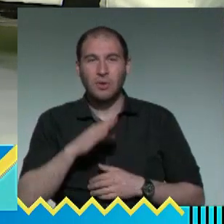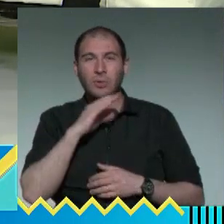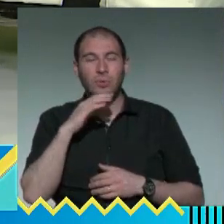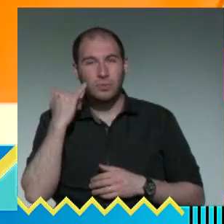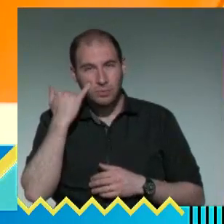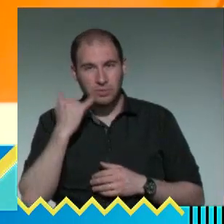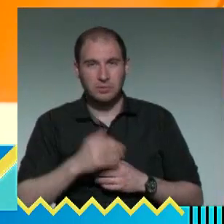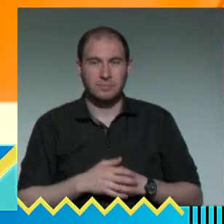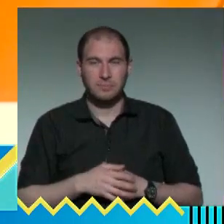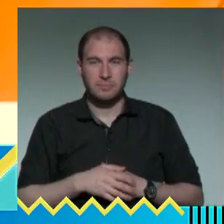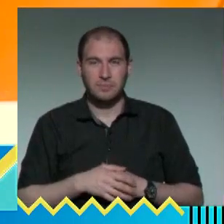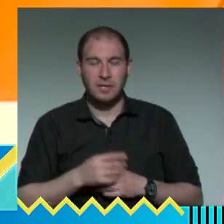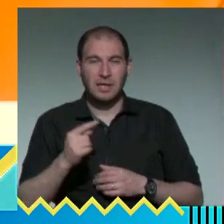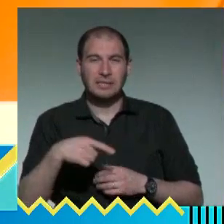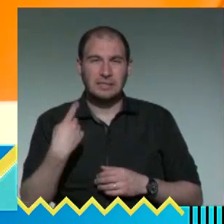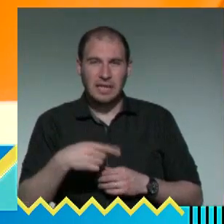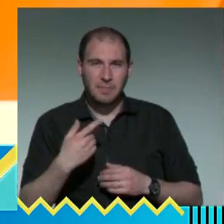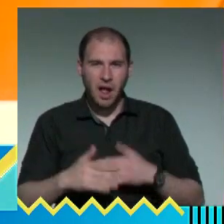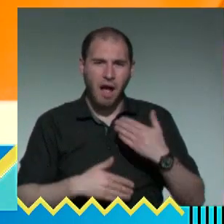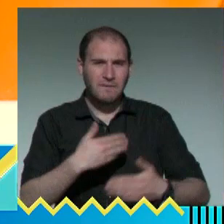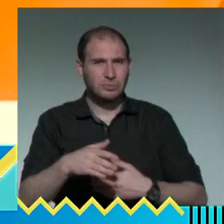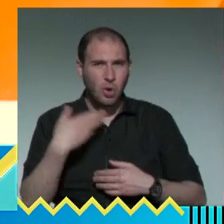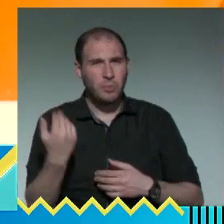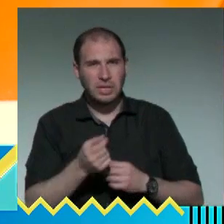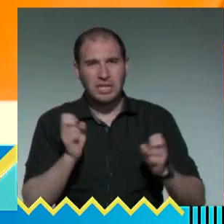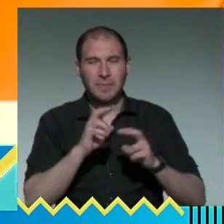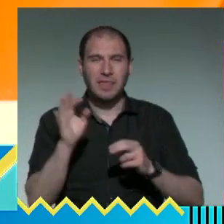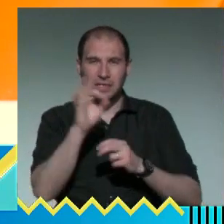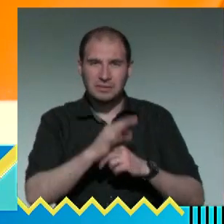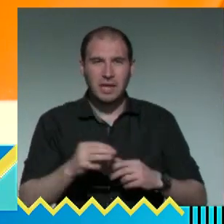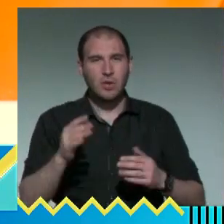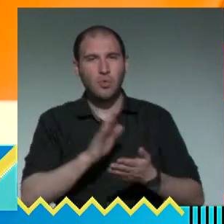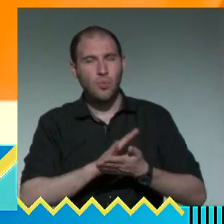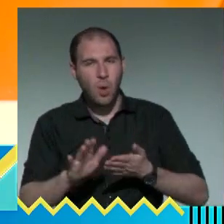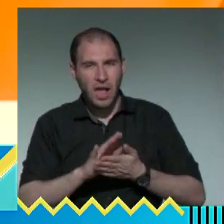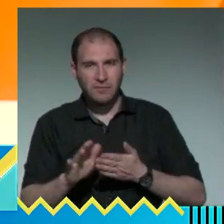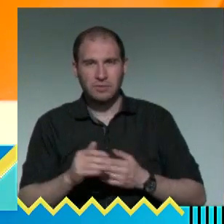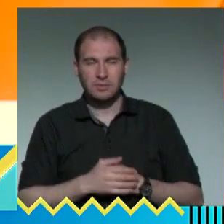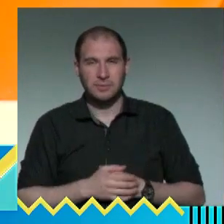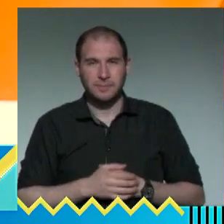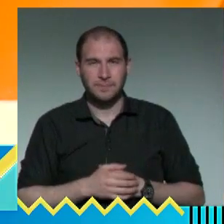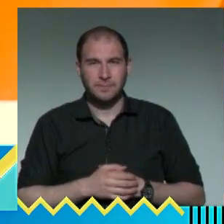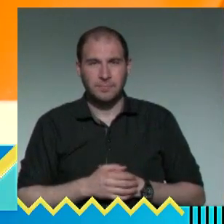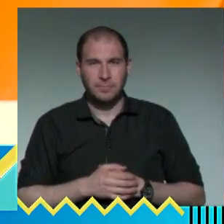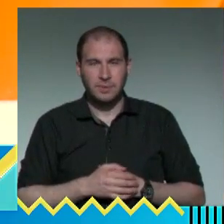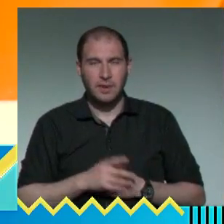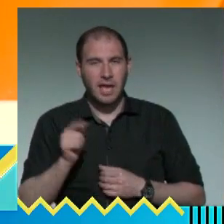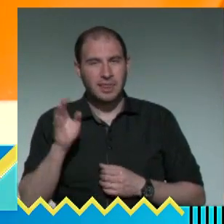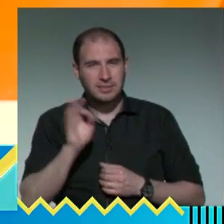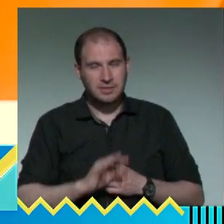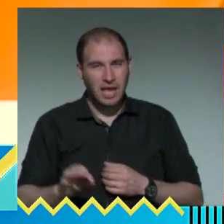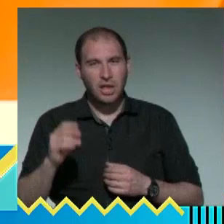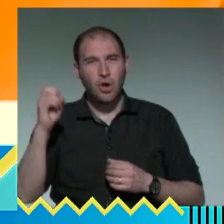Jujuy, así que como que siempre fueron muy avanzados en cuanto a estética, vanguardia, tenían ahí